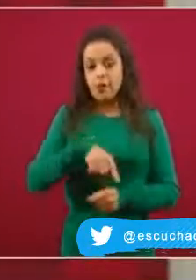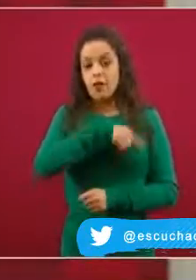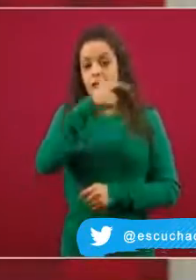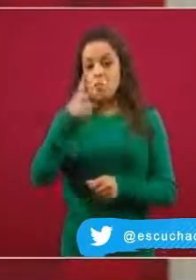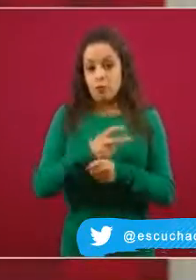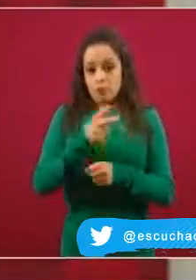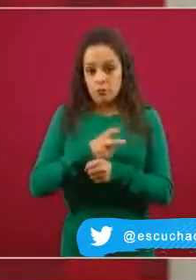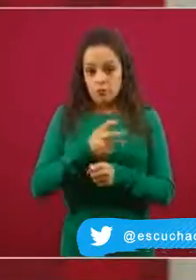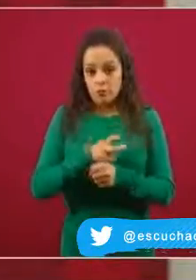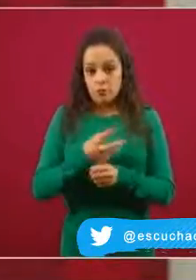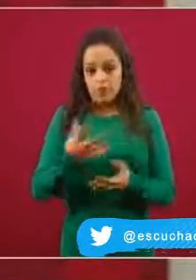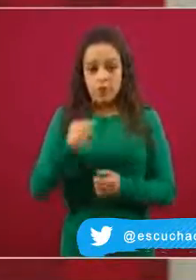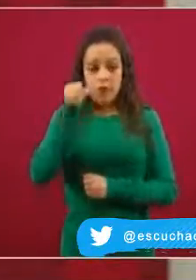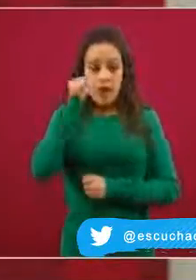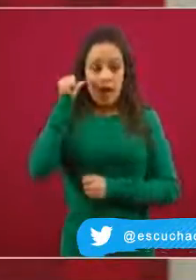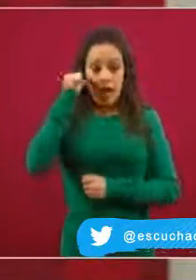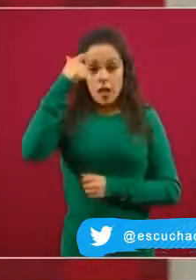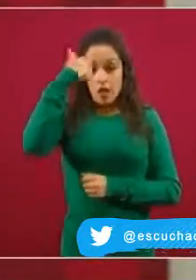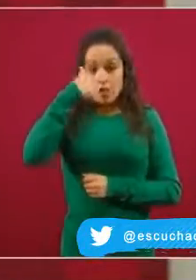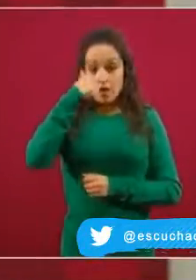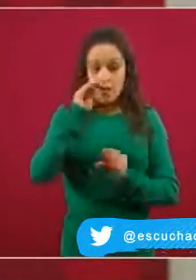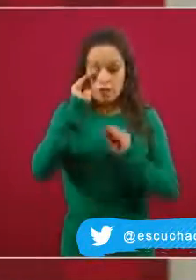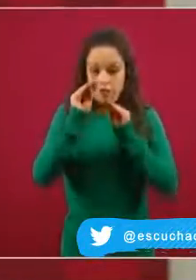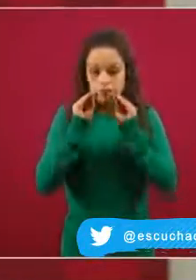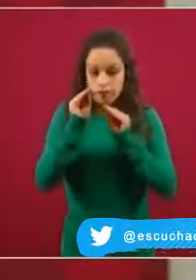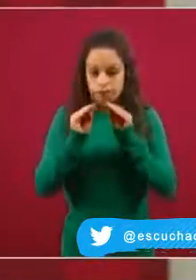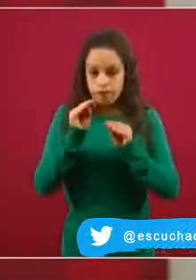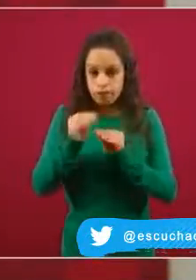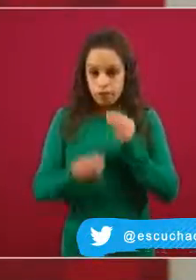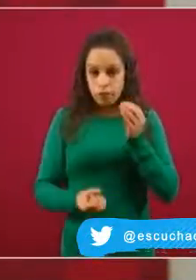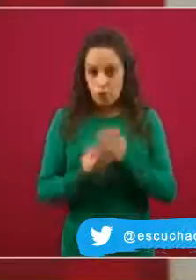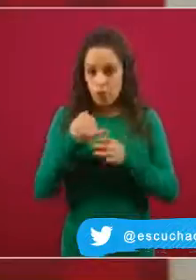hasta ayer en la noche, lo actualizamos todas las noches,